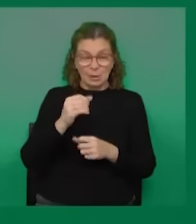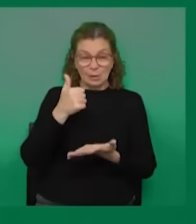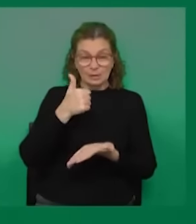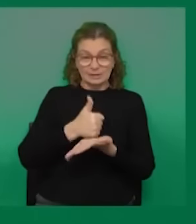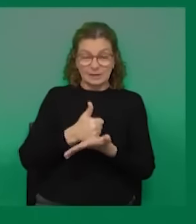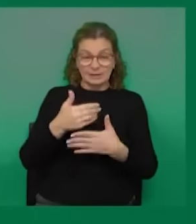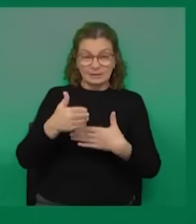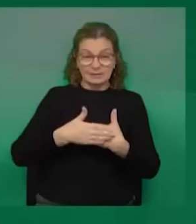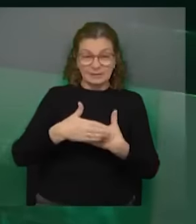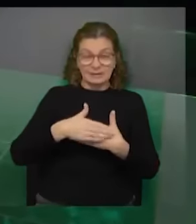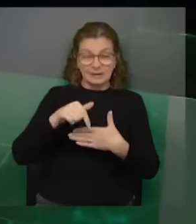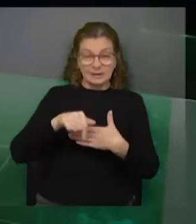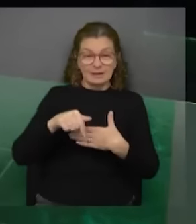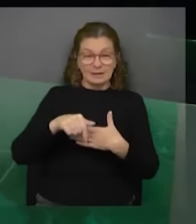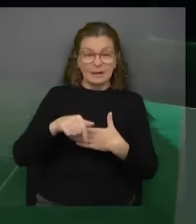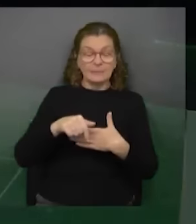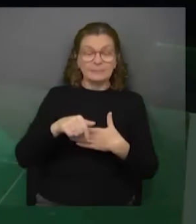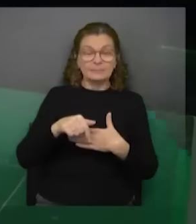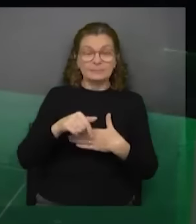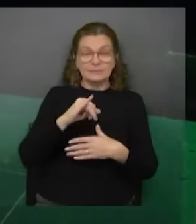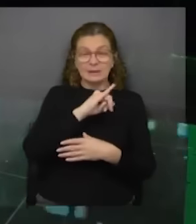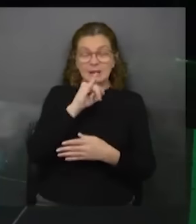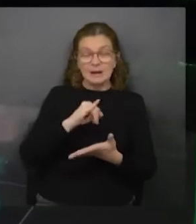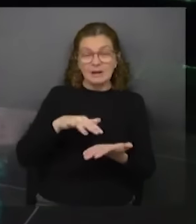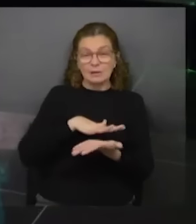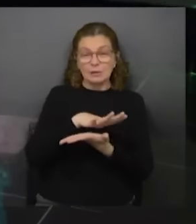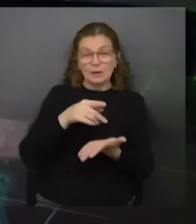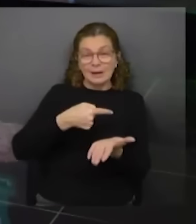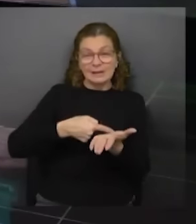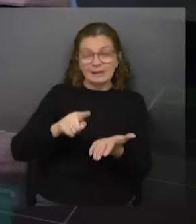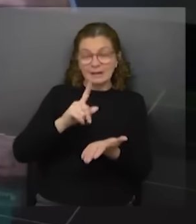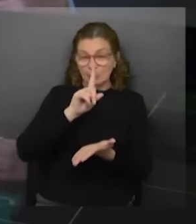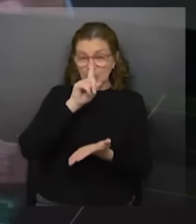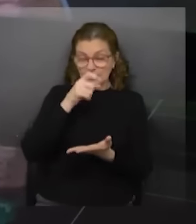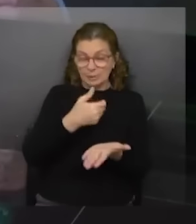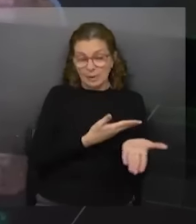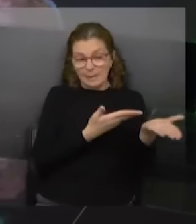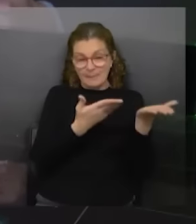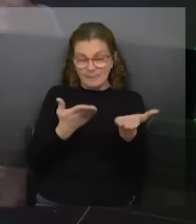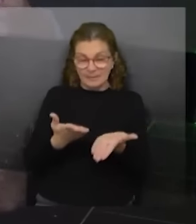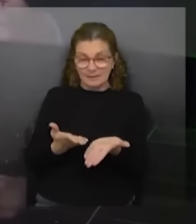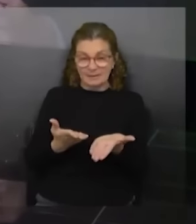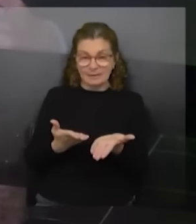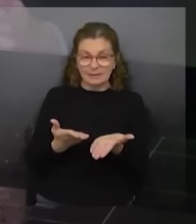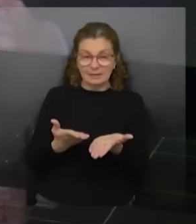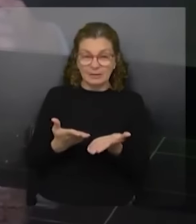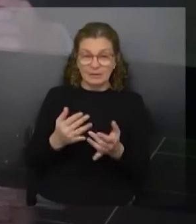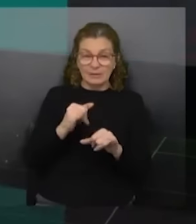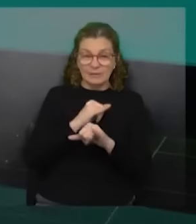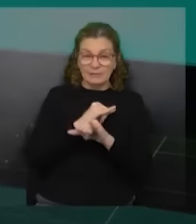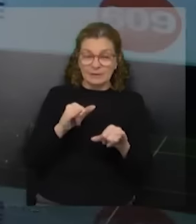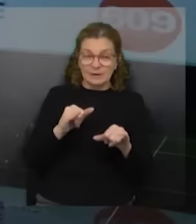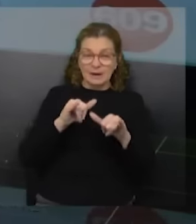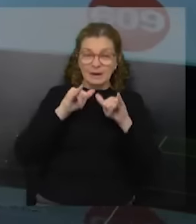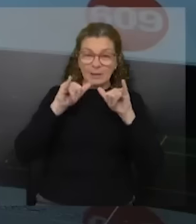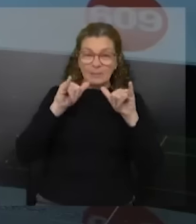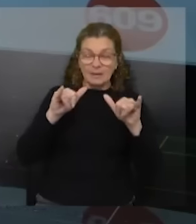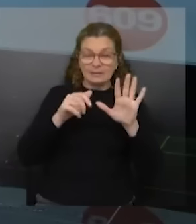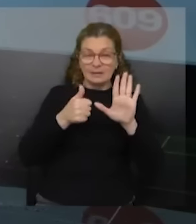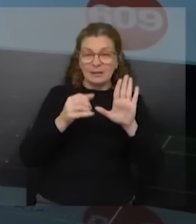está cerquita de aquí en la zona de el centro de montevido la presentación de la finalización en realidad de la campaña de las